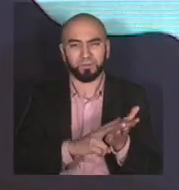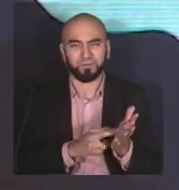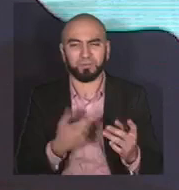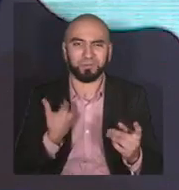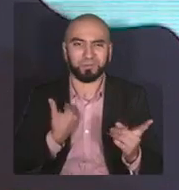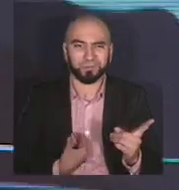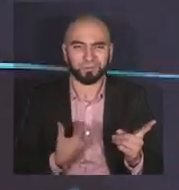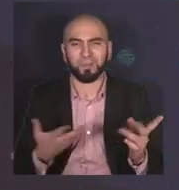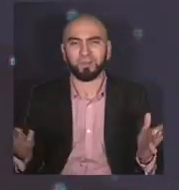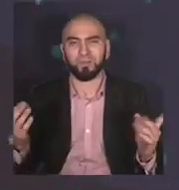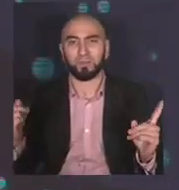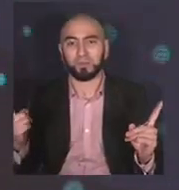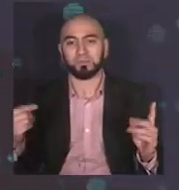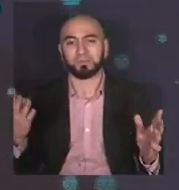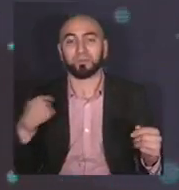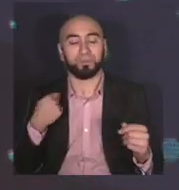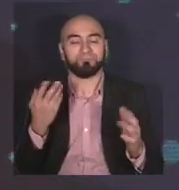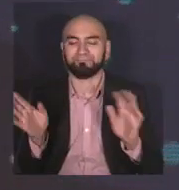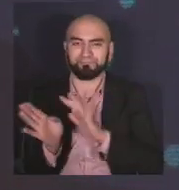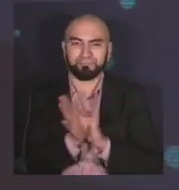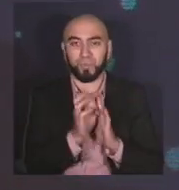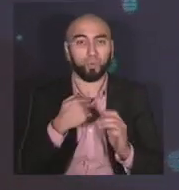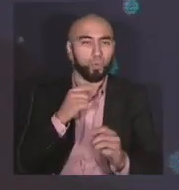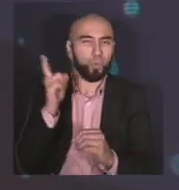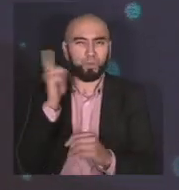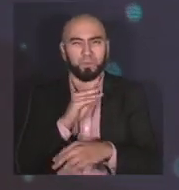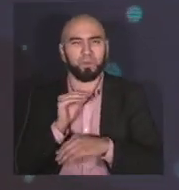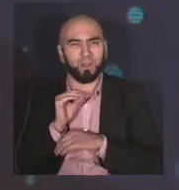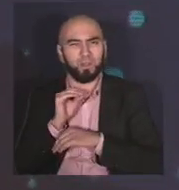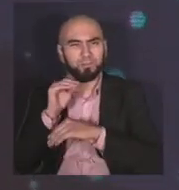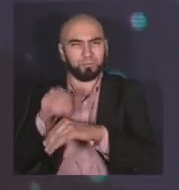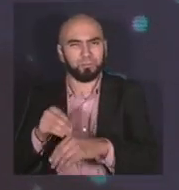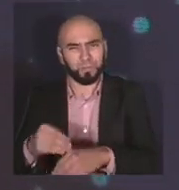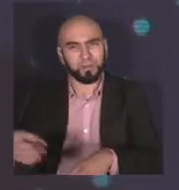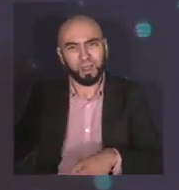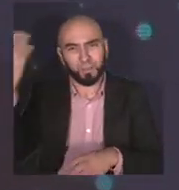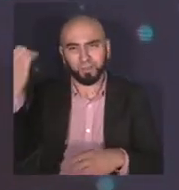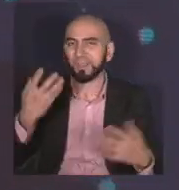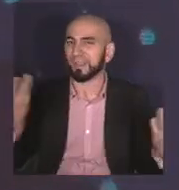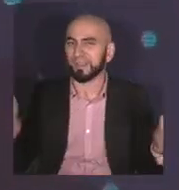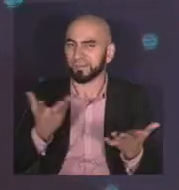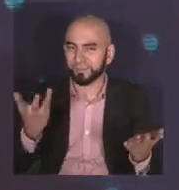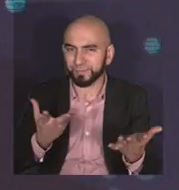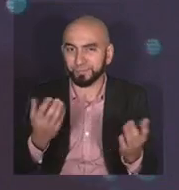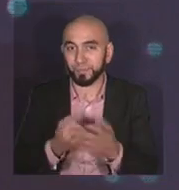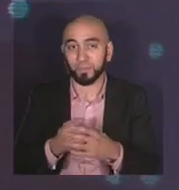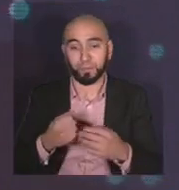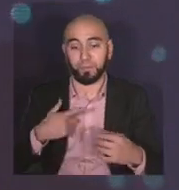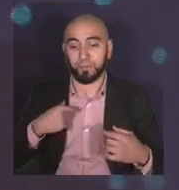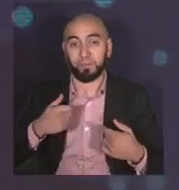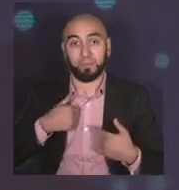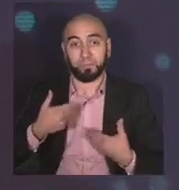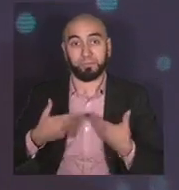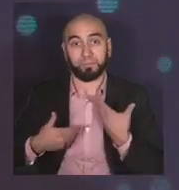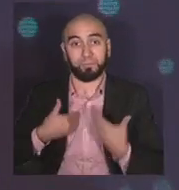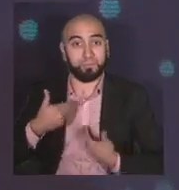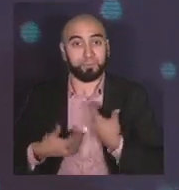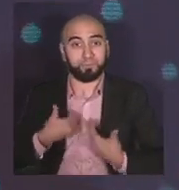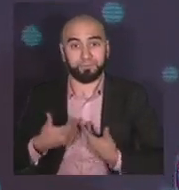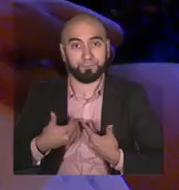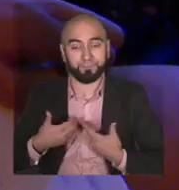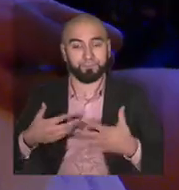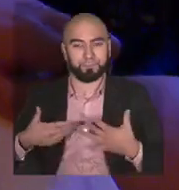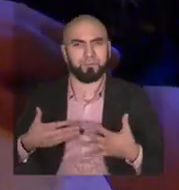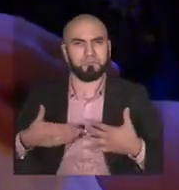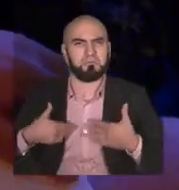Entonces, el último mensaje que les quiero dejar, la última lección, que podemos quizás, cuando actuamos fuera de nuestro caracteres,